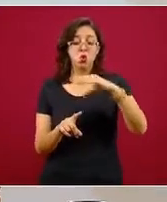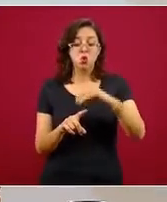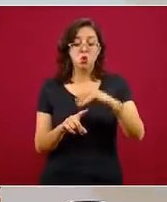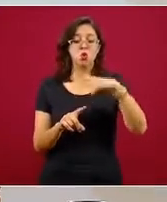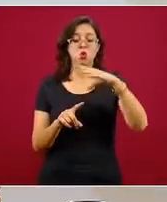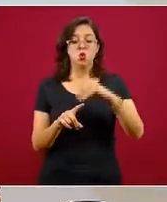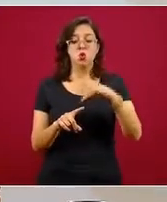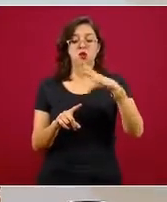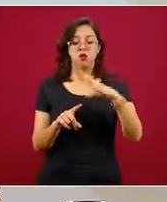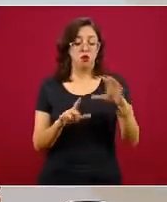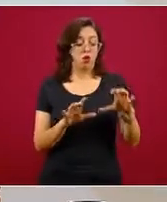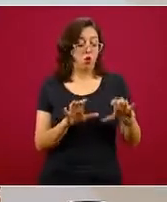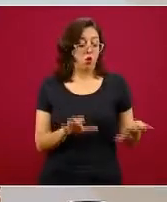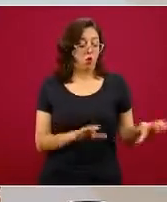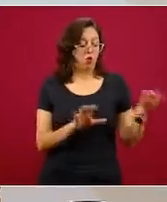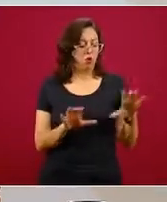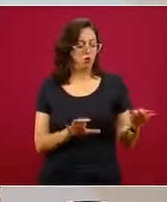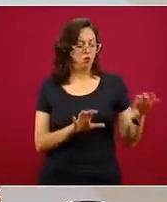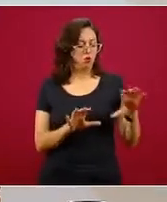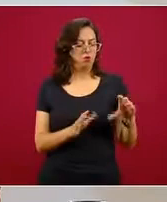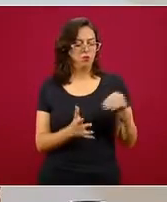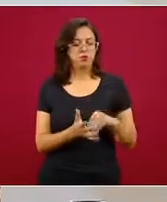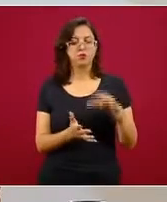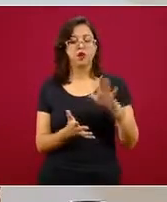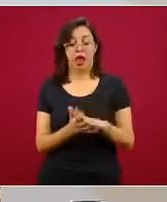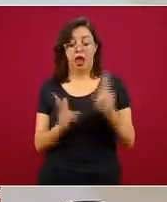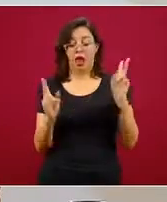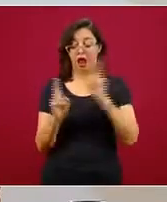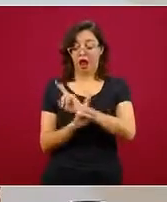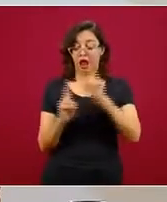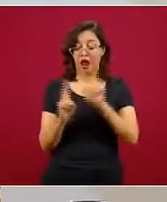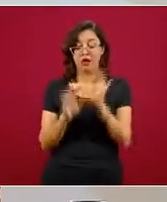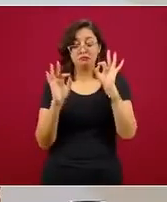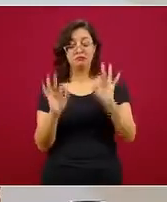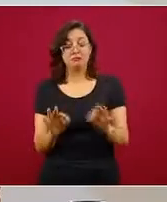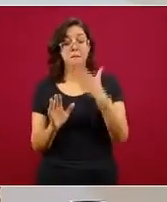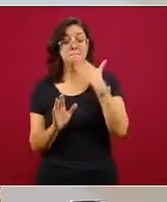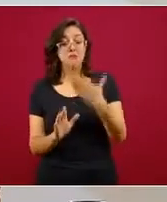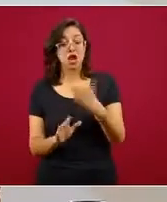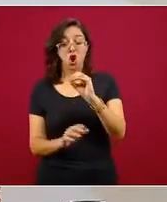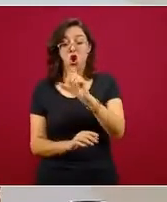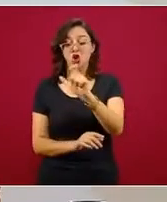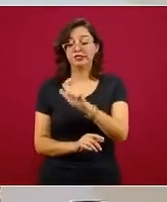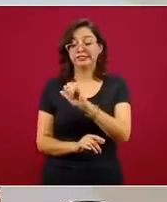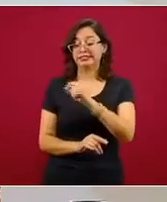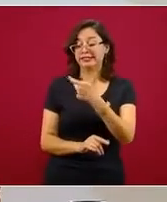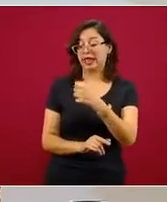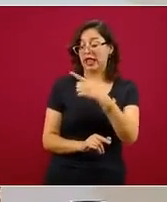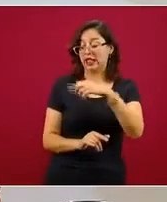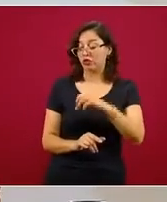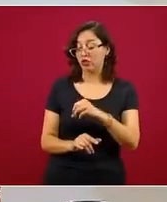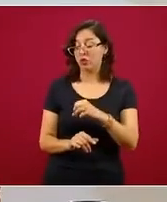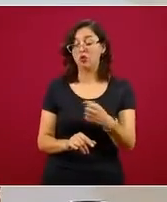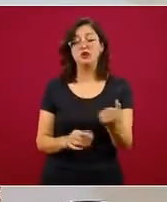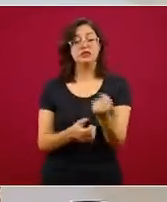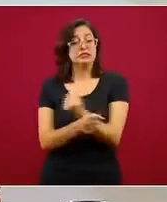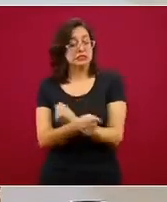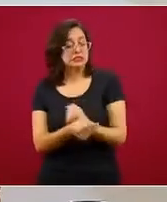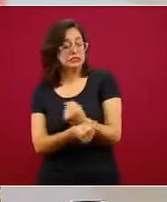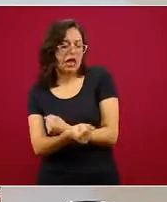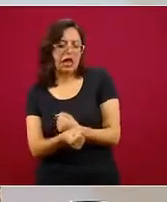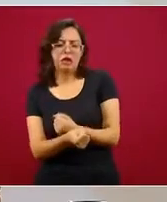programación de computadora, registra el porcentaje de oxigenación de la sangre. La sangre humana en